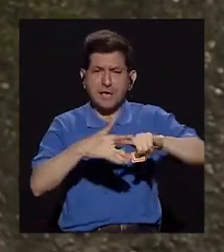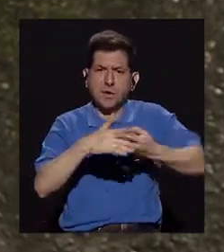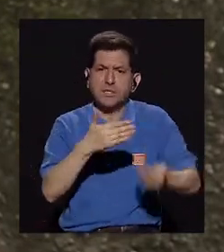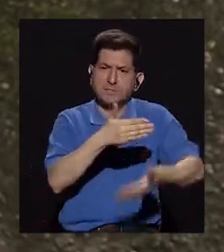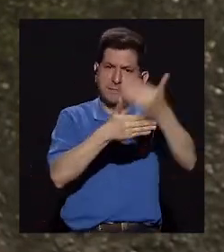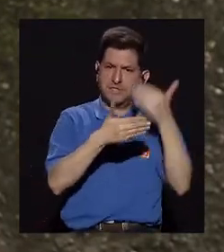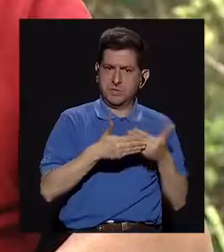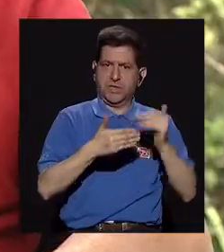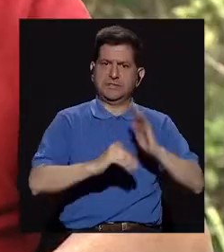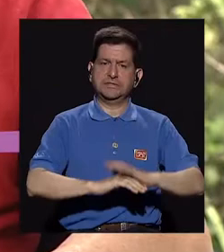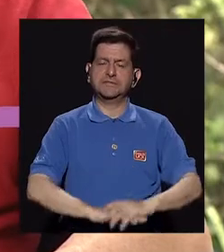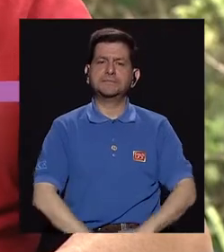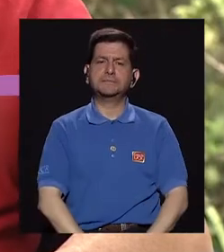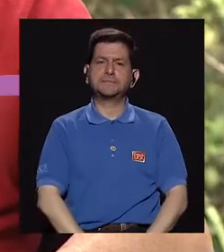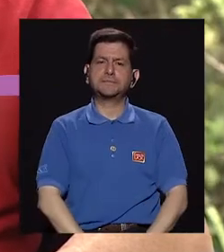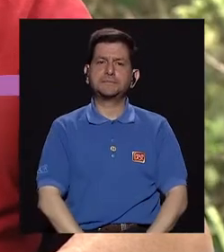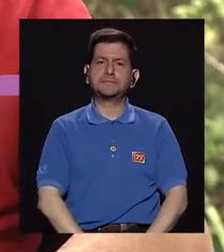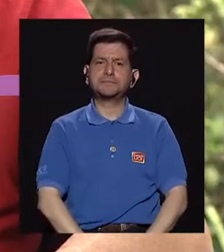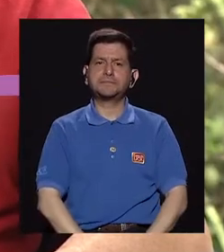empezó.